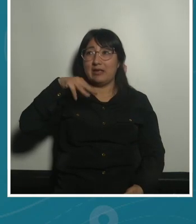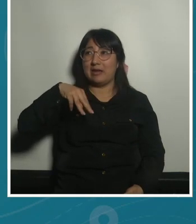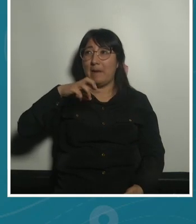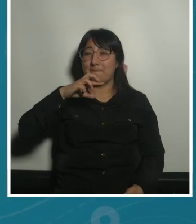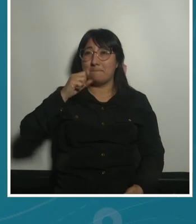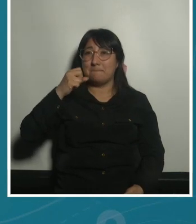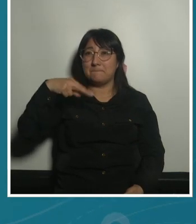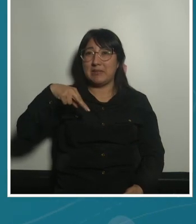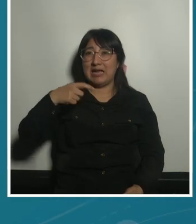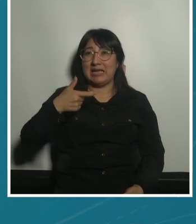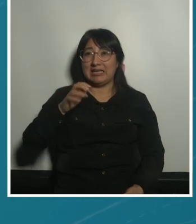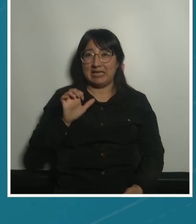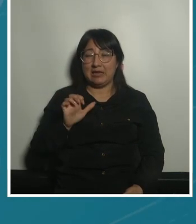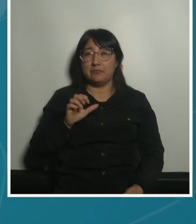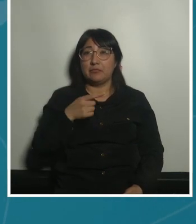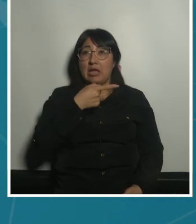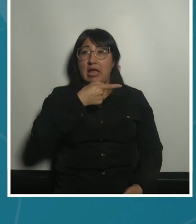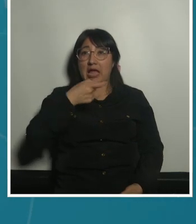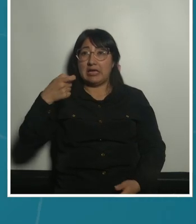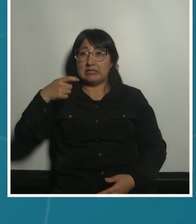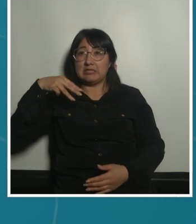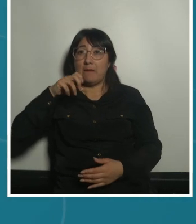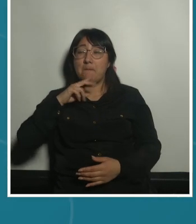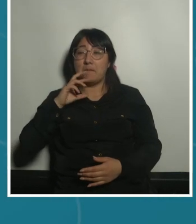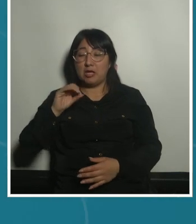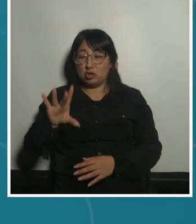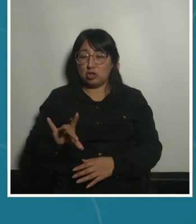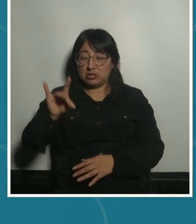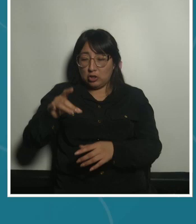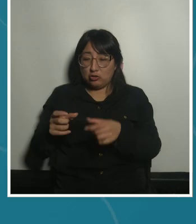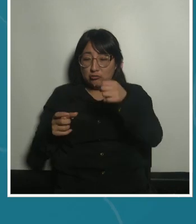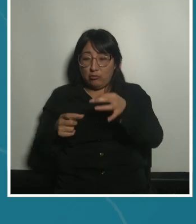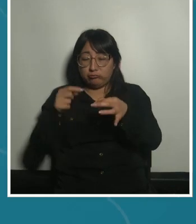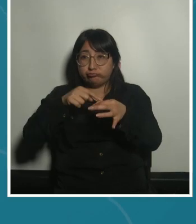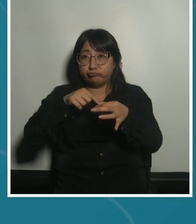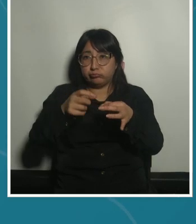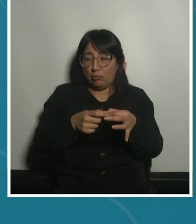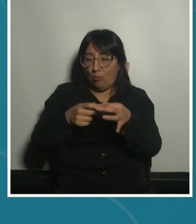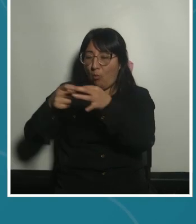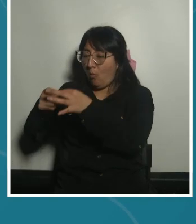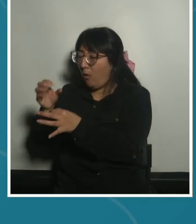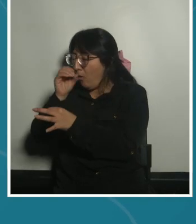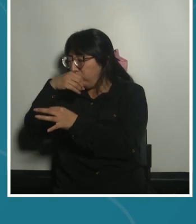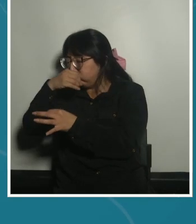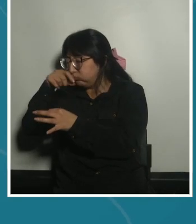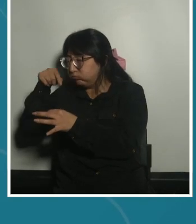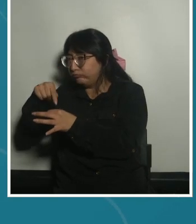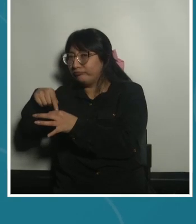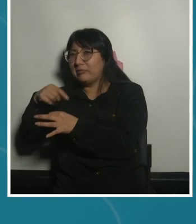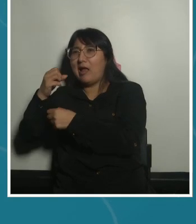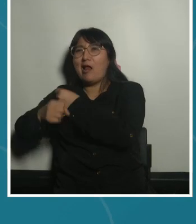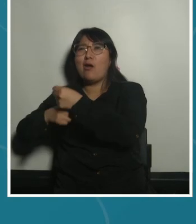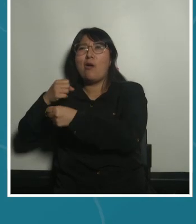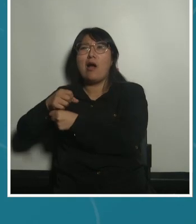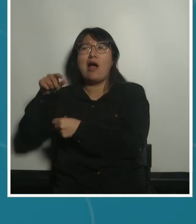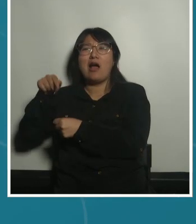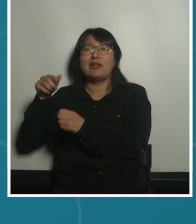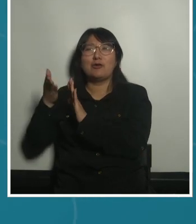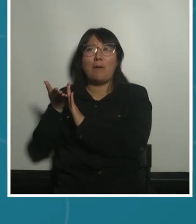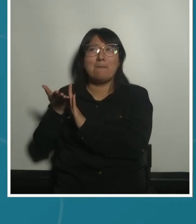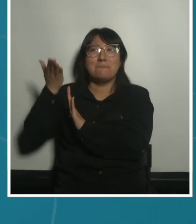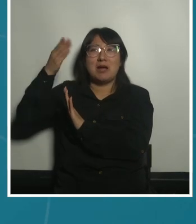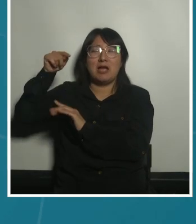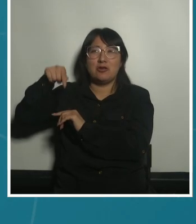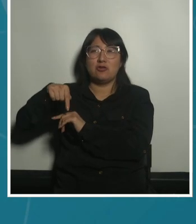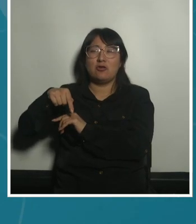Acá a 7 metros de profundidad se encontraron estas conchillas que se fueron a datar. Y acá entonces nos dio la edad de la transgresión mayor